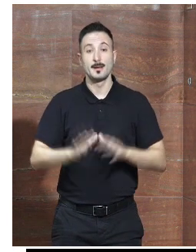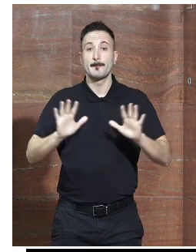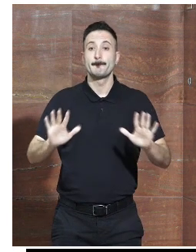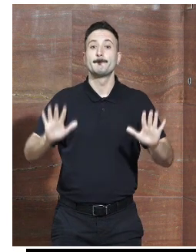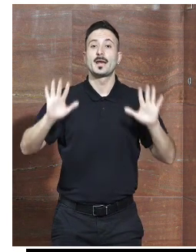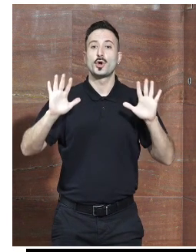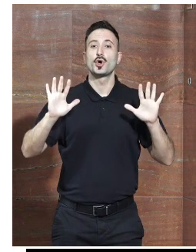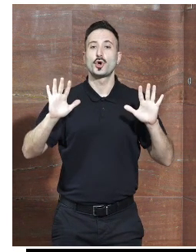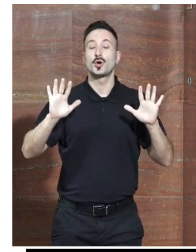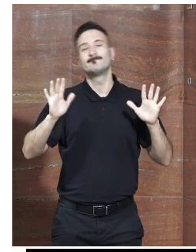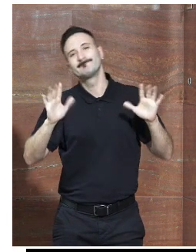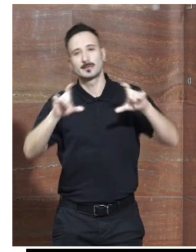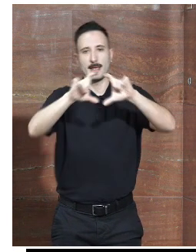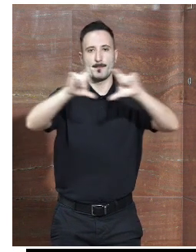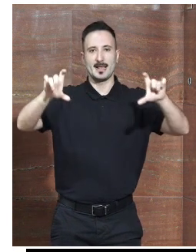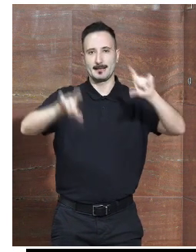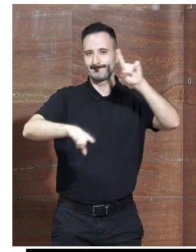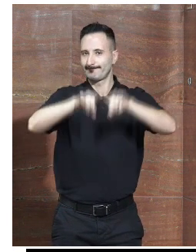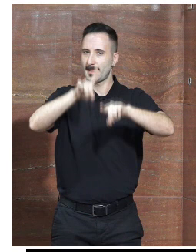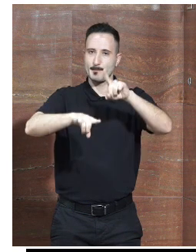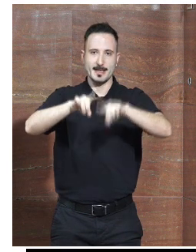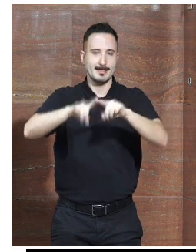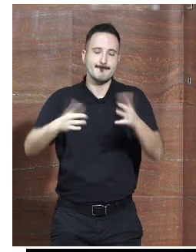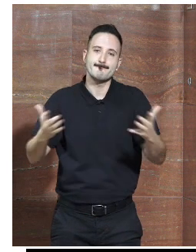Denunciar. Pero depende de la compañía.